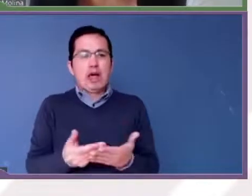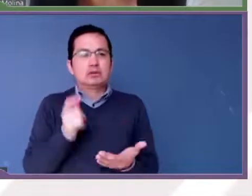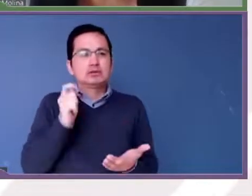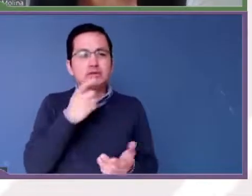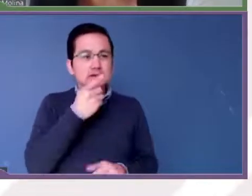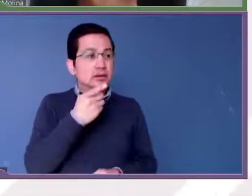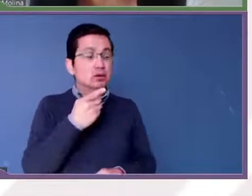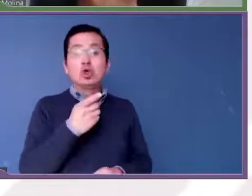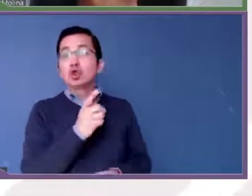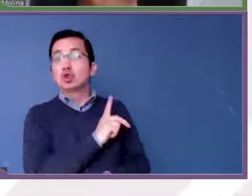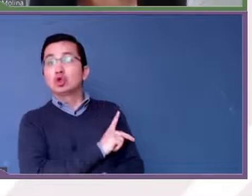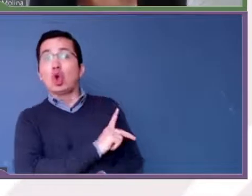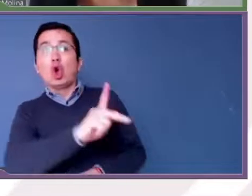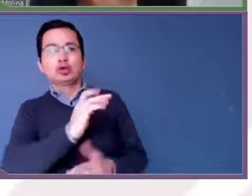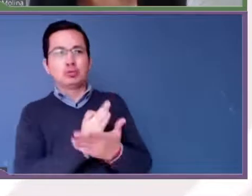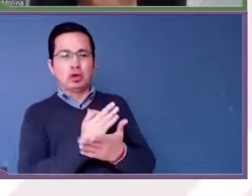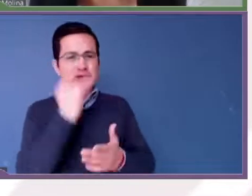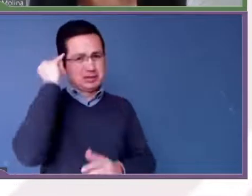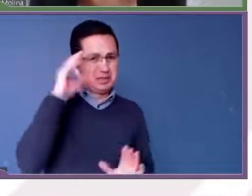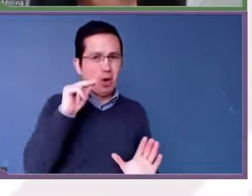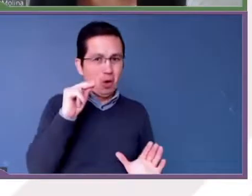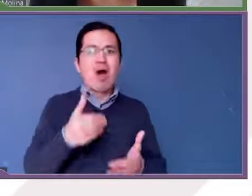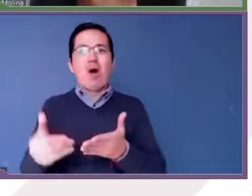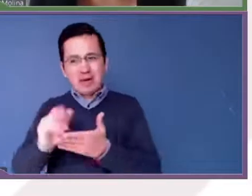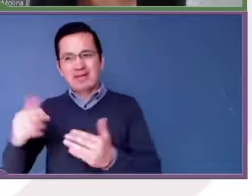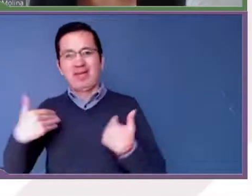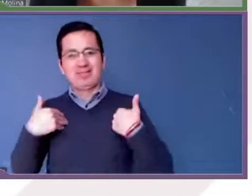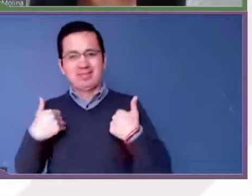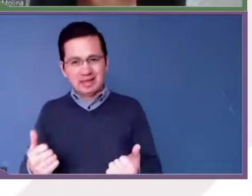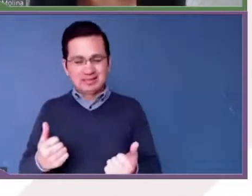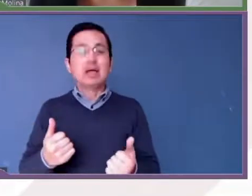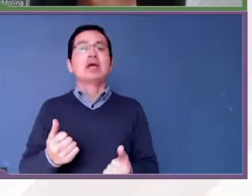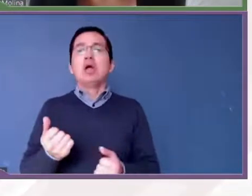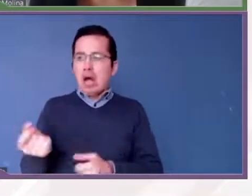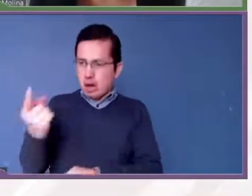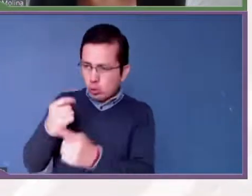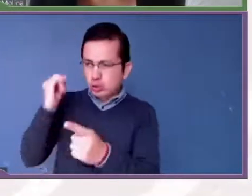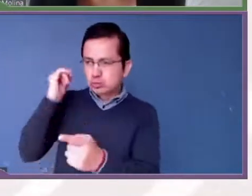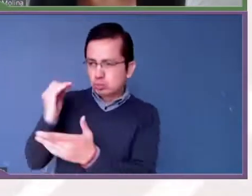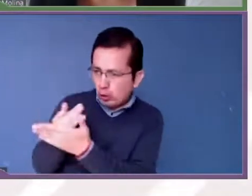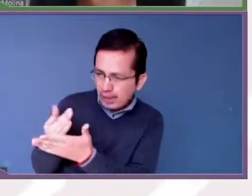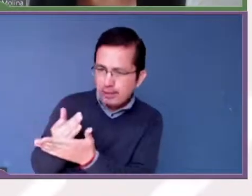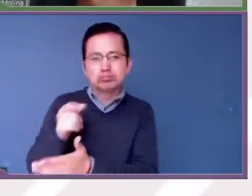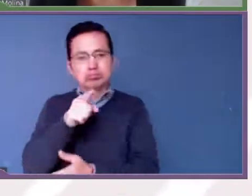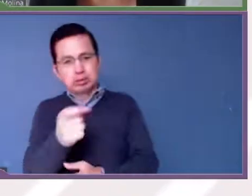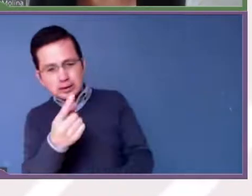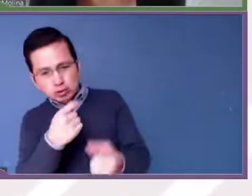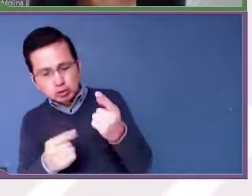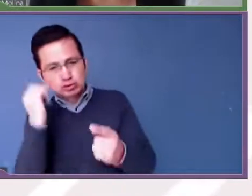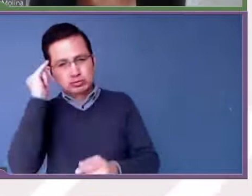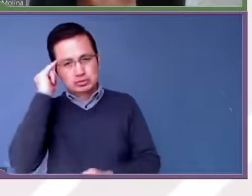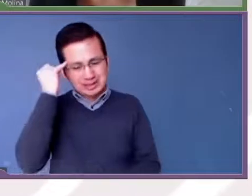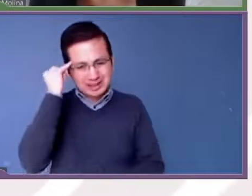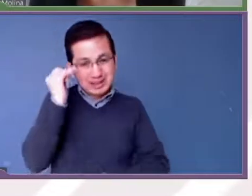Ahora, que si estuviéramos, o sea, si eso nos estuviera midiendo discriminación efectiva, no solo